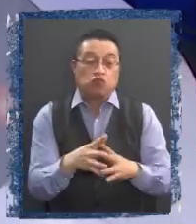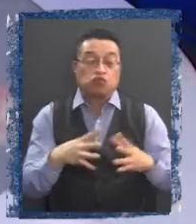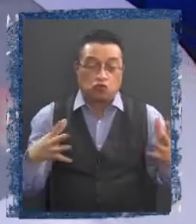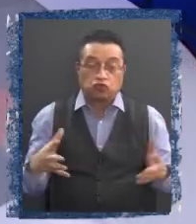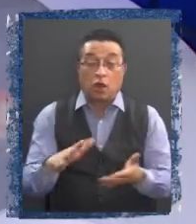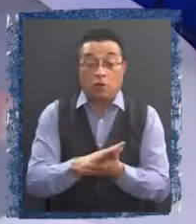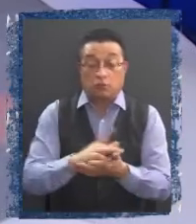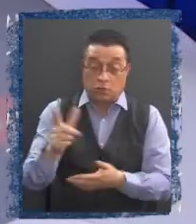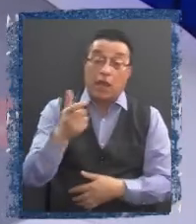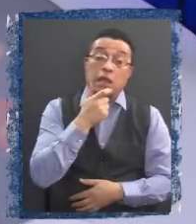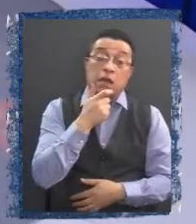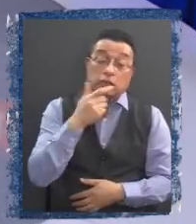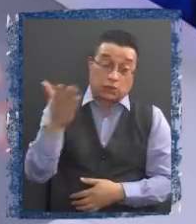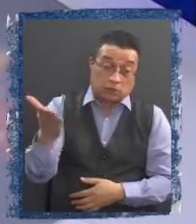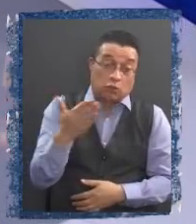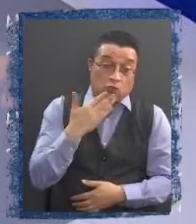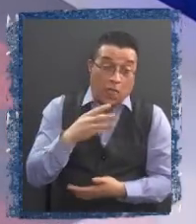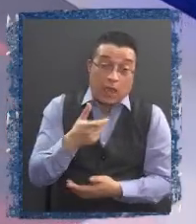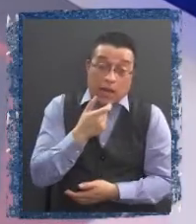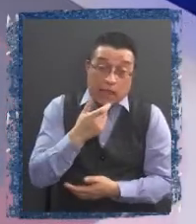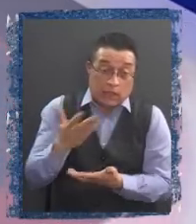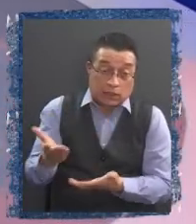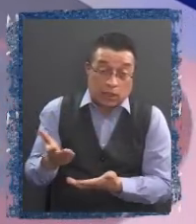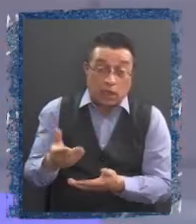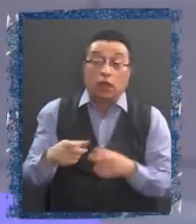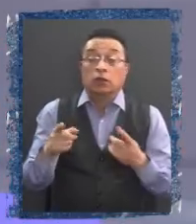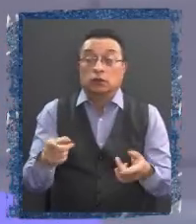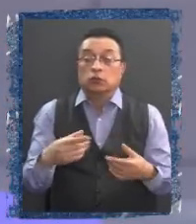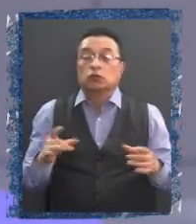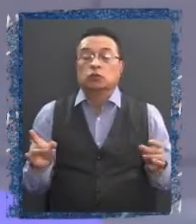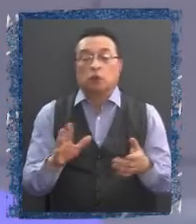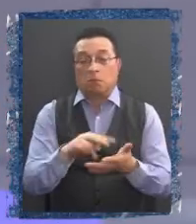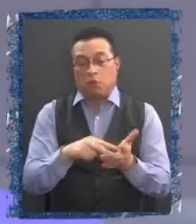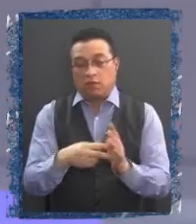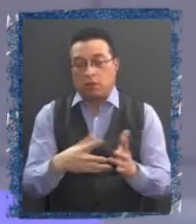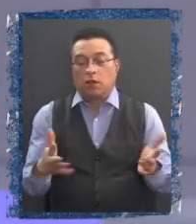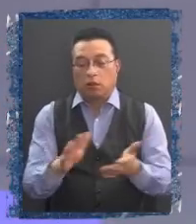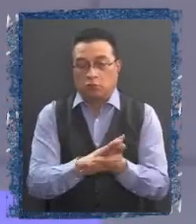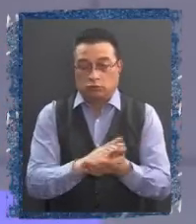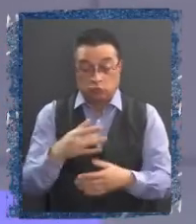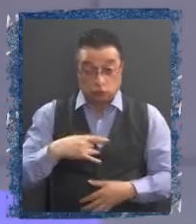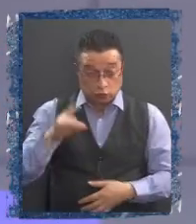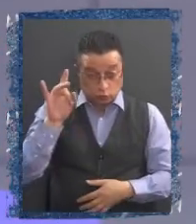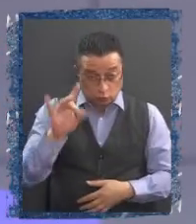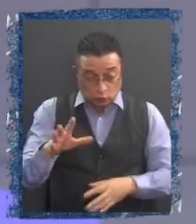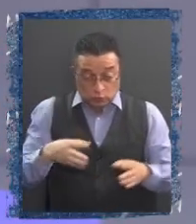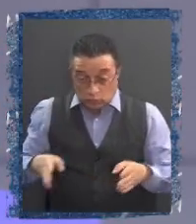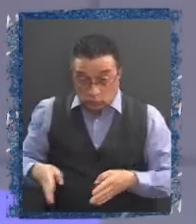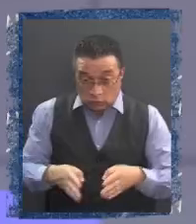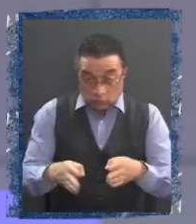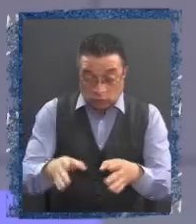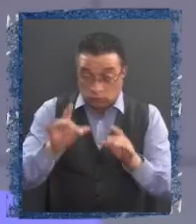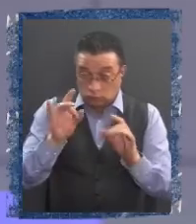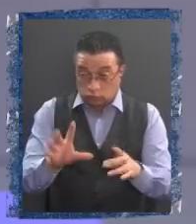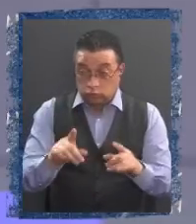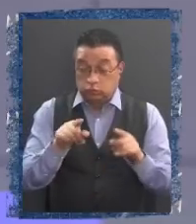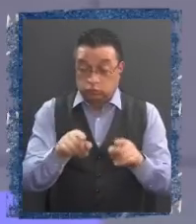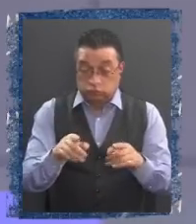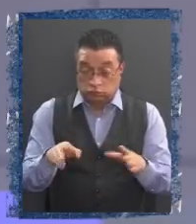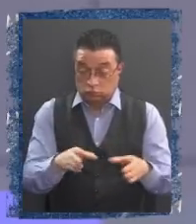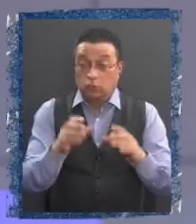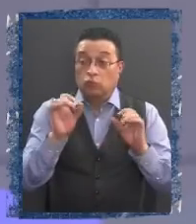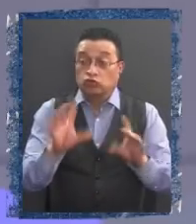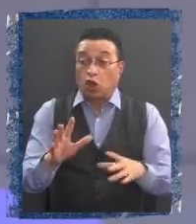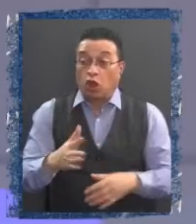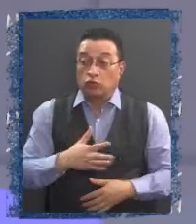es Inglaterra, digamos. Entonces, el problema es si yo voy a establecer como única opción, porque eso es lo que me está diciendo hoy día la Constitución, público, solo